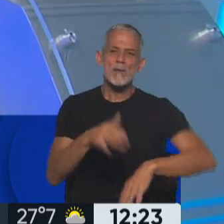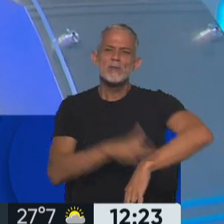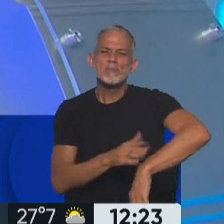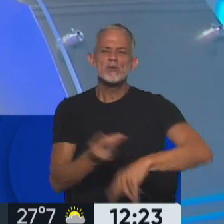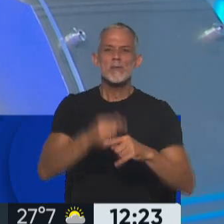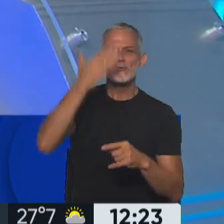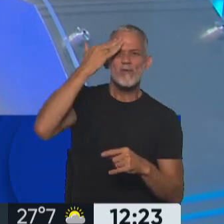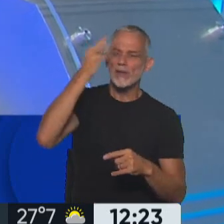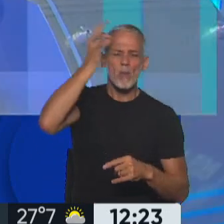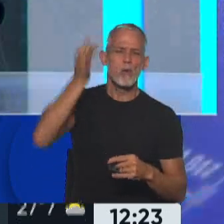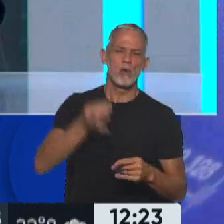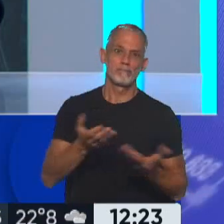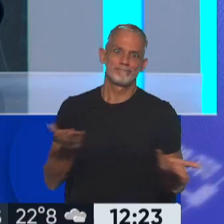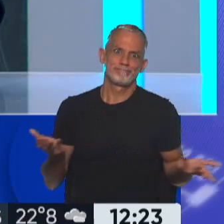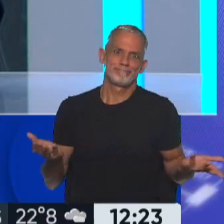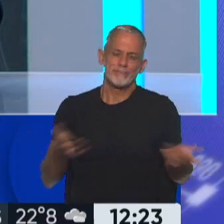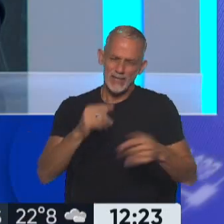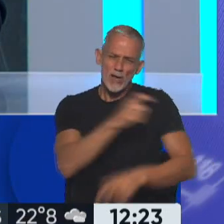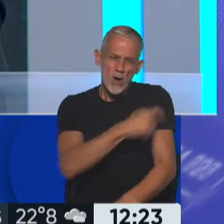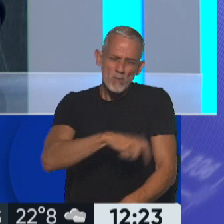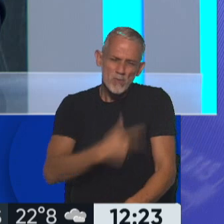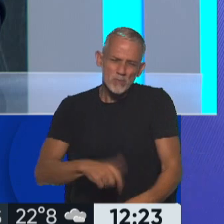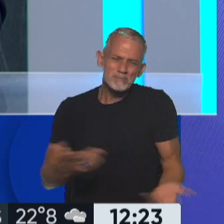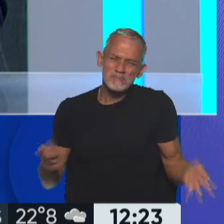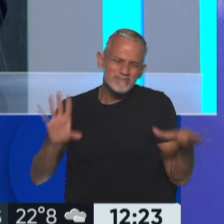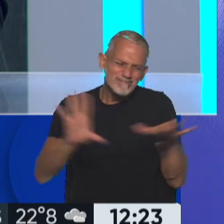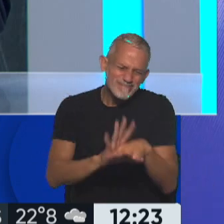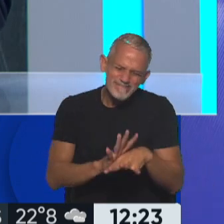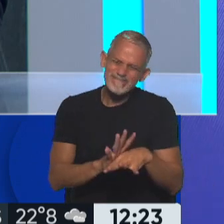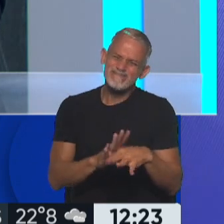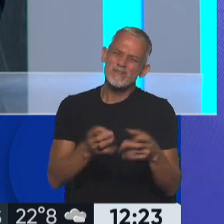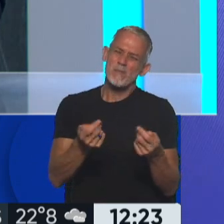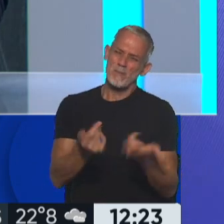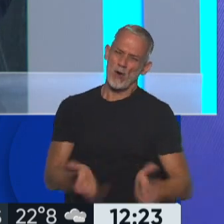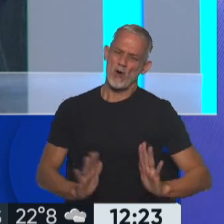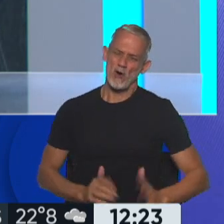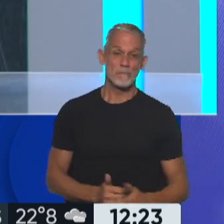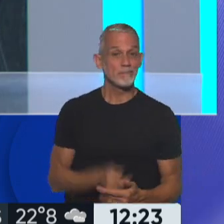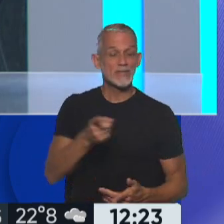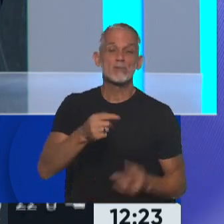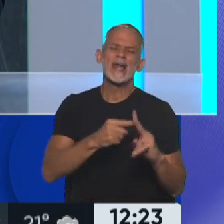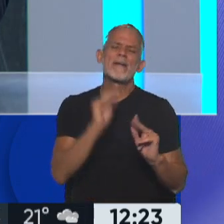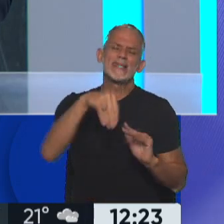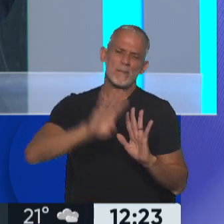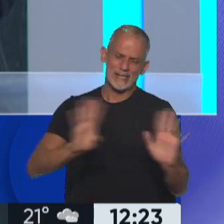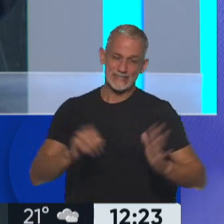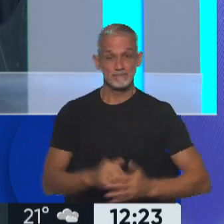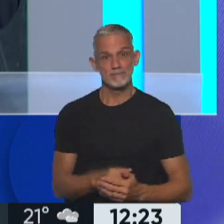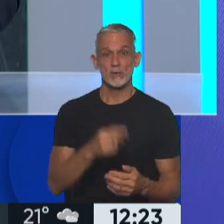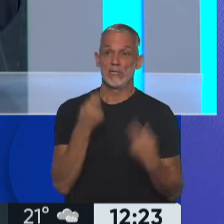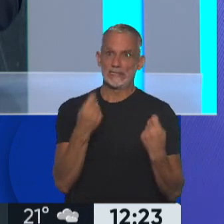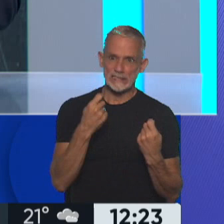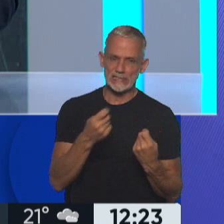o nuestra frente. Así que el repelente tiene una eficacia baja, digamos, moderada baja. Es una herramienta más.